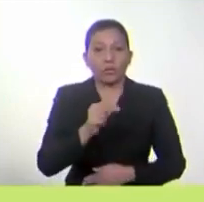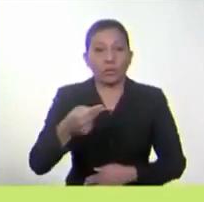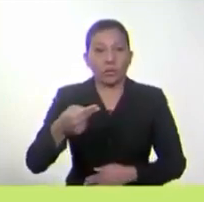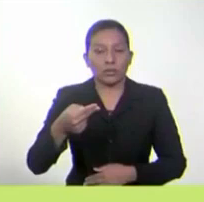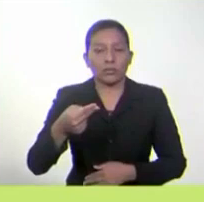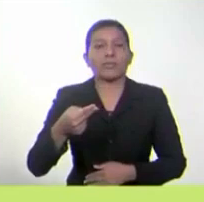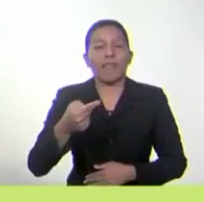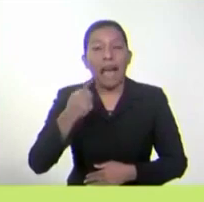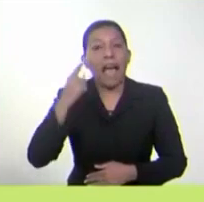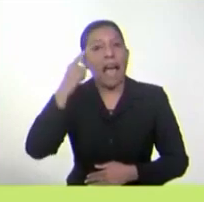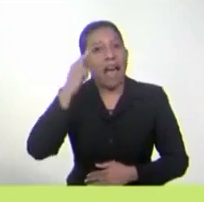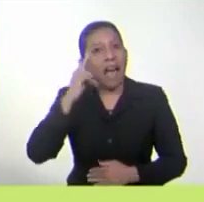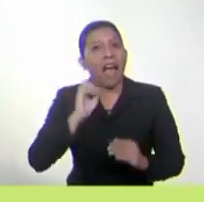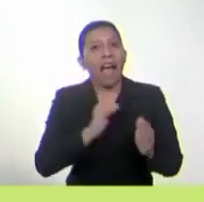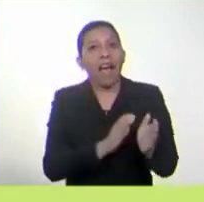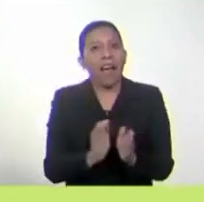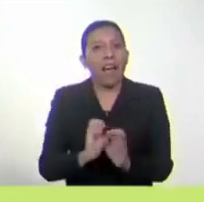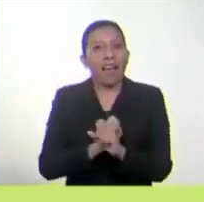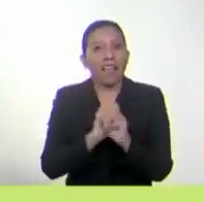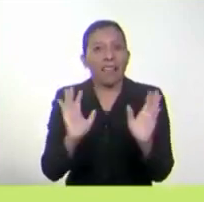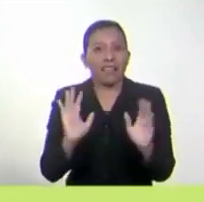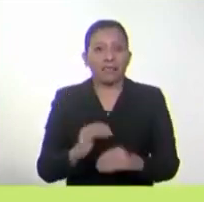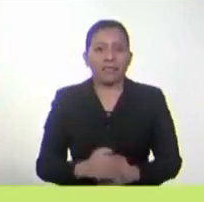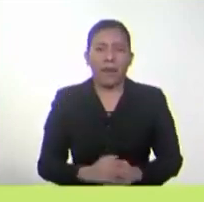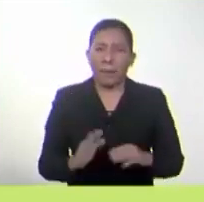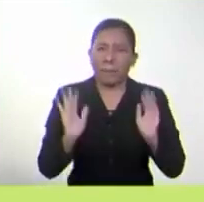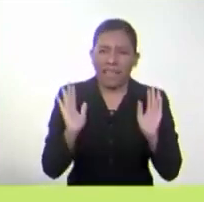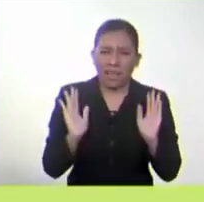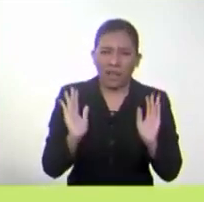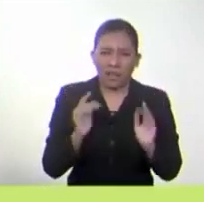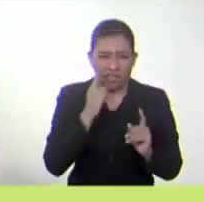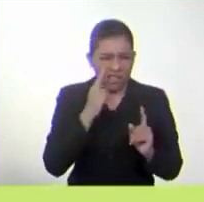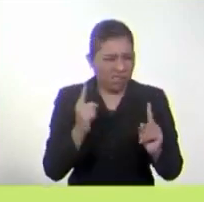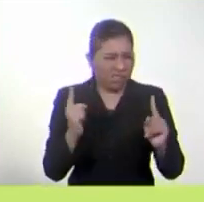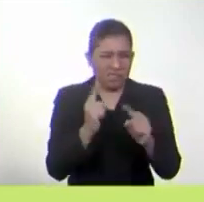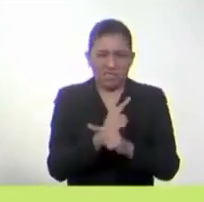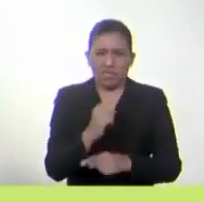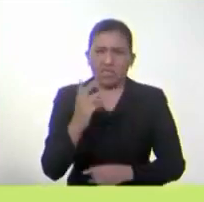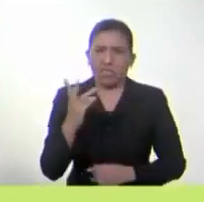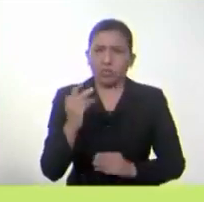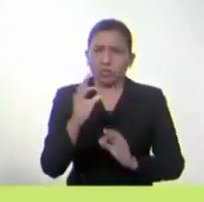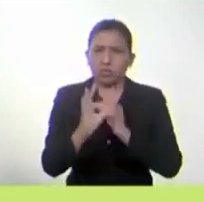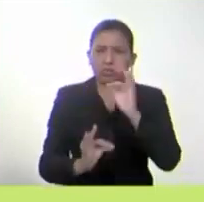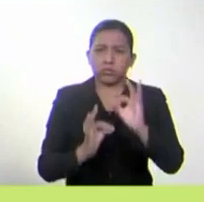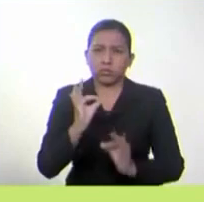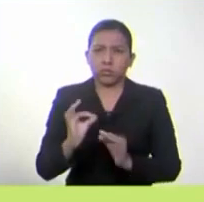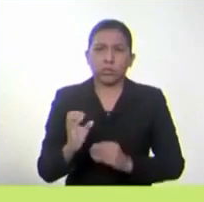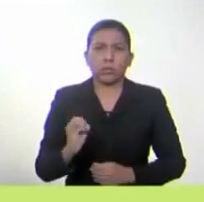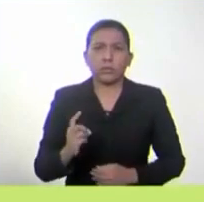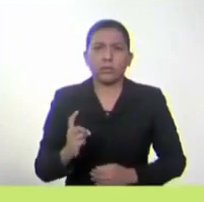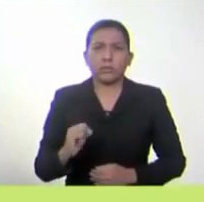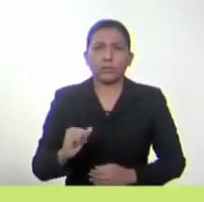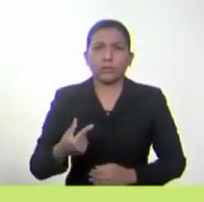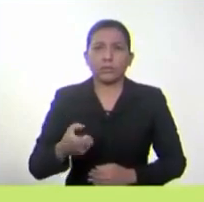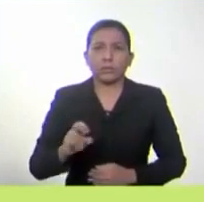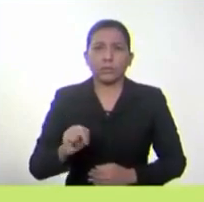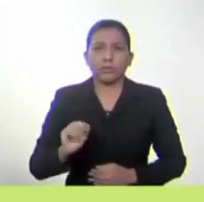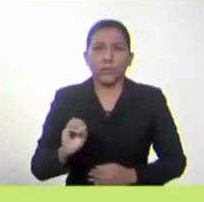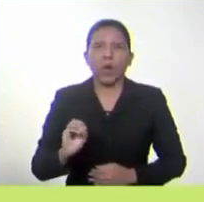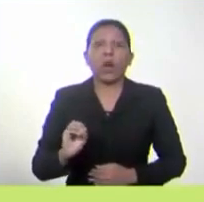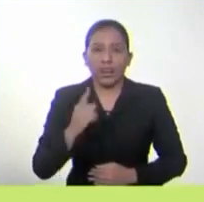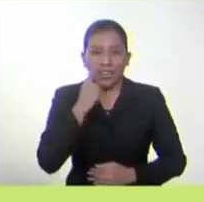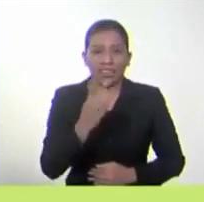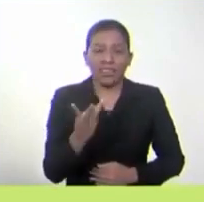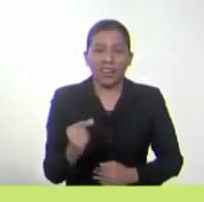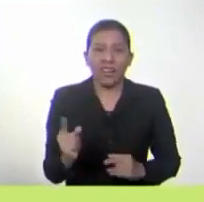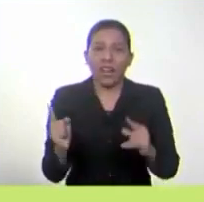equilibrada para este elemento químico. Pero, ¿qué ha sucedido con la cantidad de átomos de oxígeno? Bueno, esta ha sido alterada.